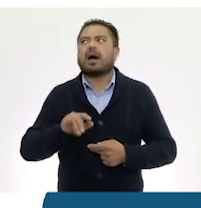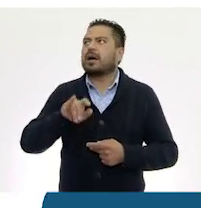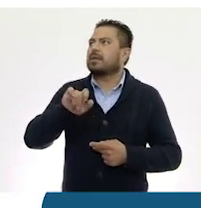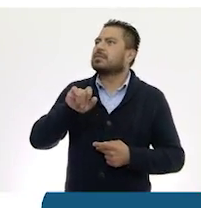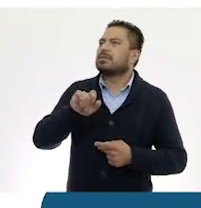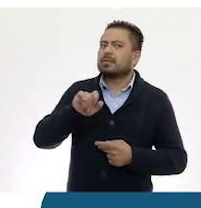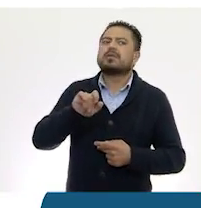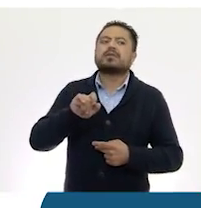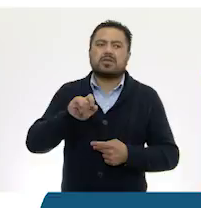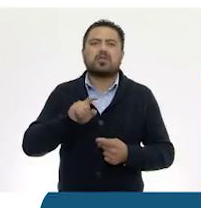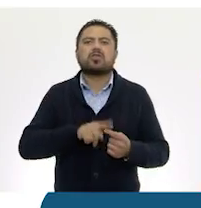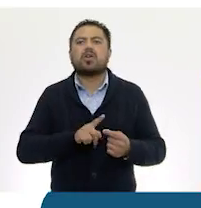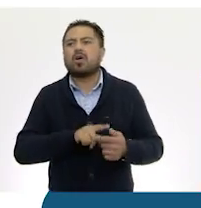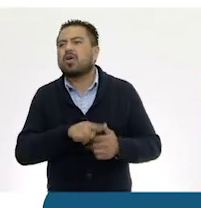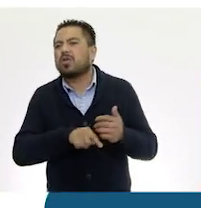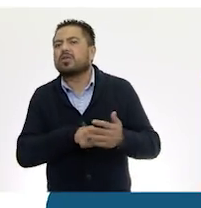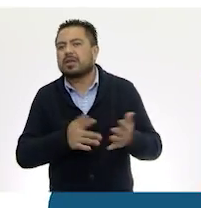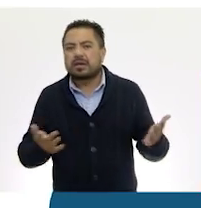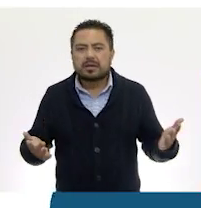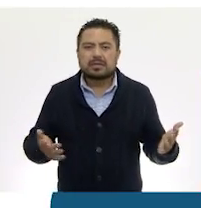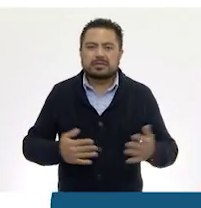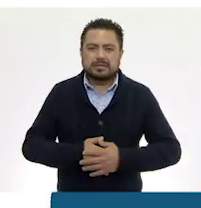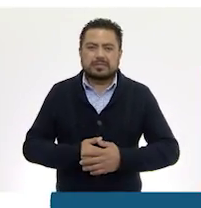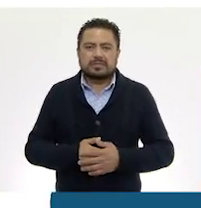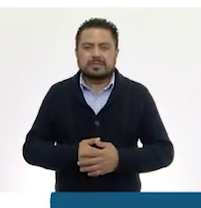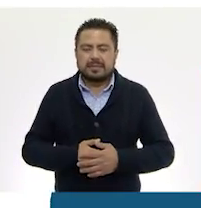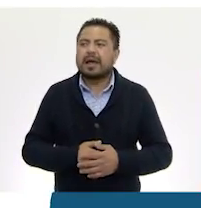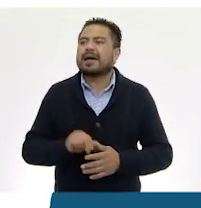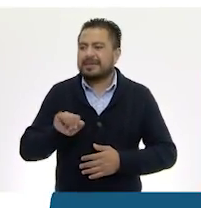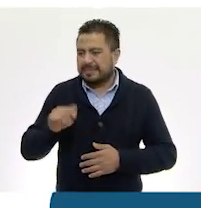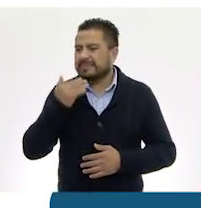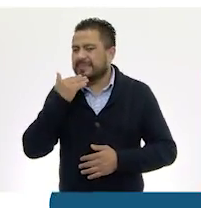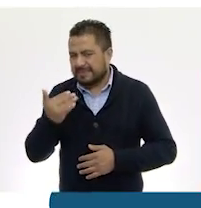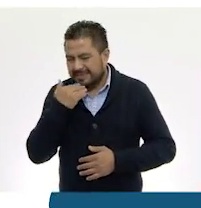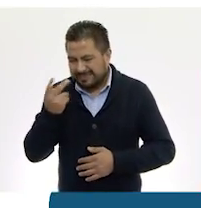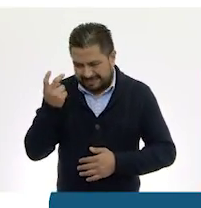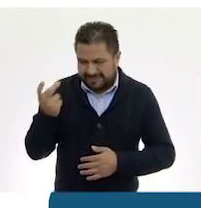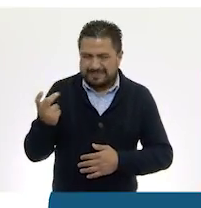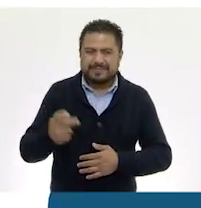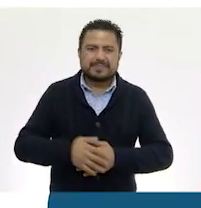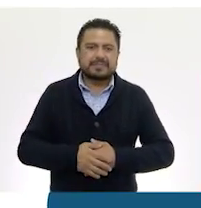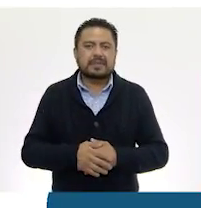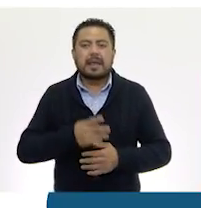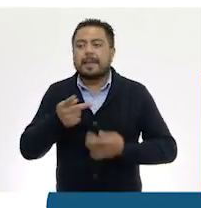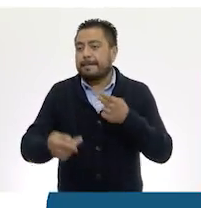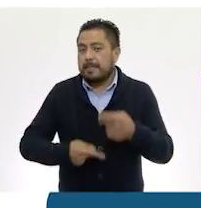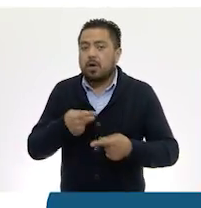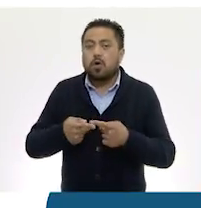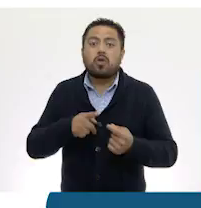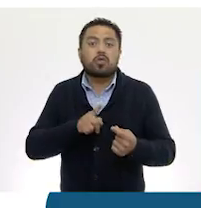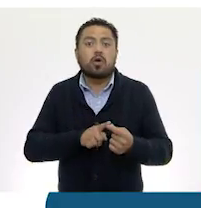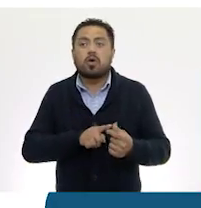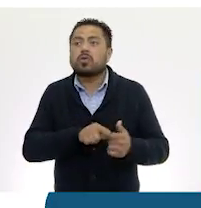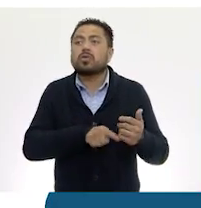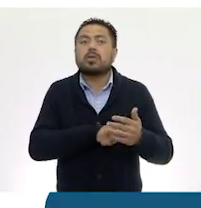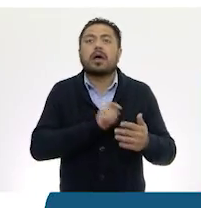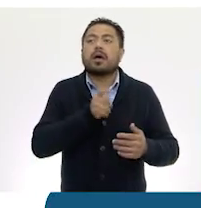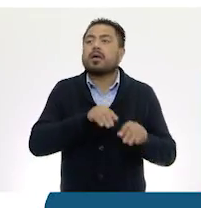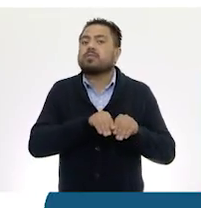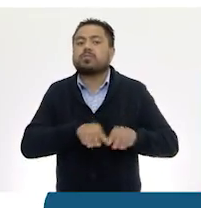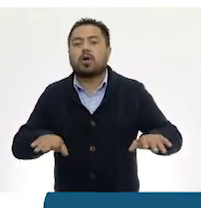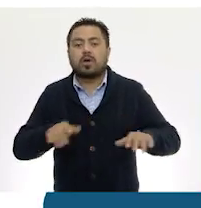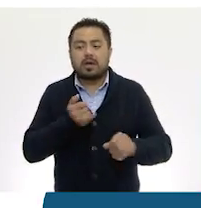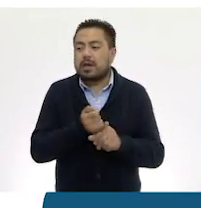sí. La primera era ¿dónde? Bien, ¿dónde precisamente? La pregunta sería, ¿dónde está publicado